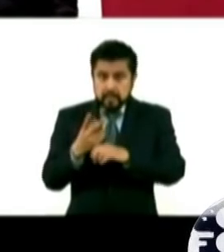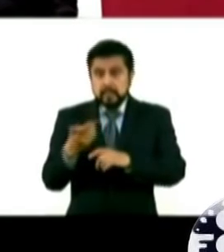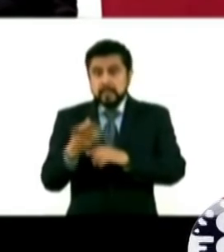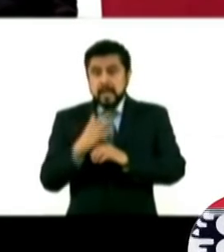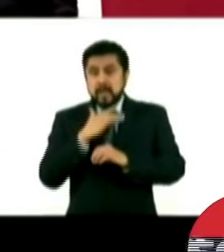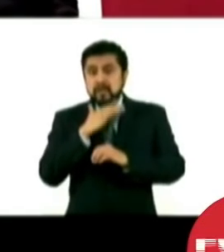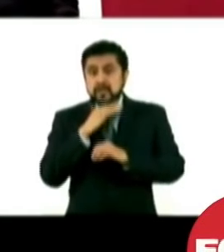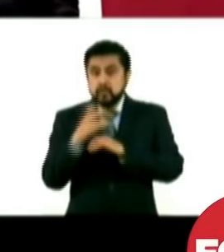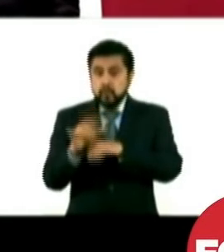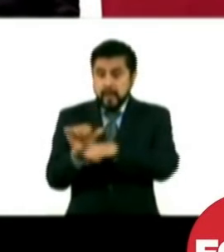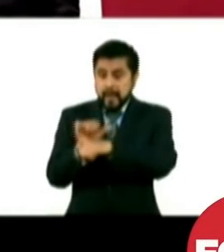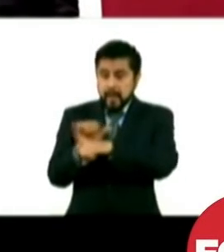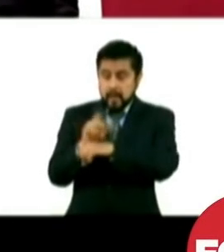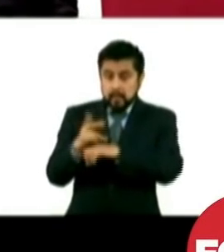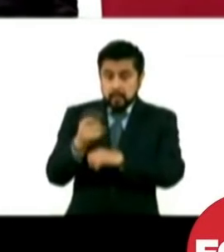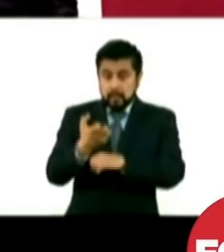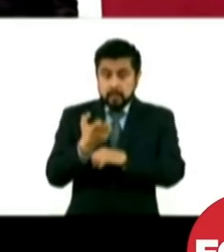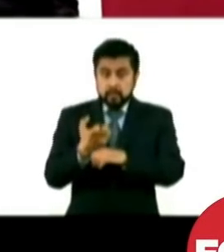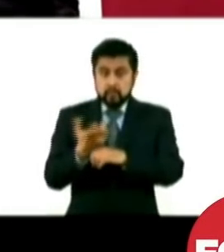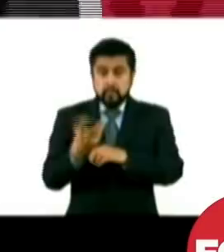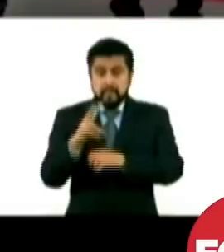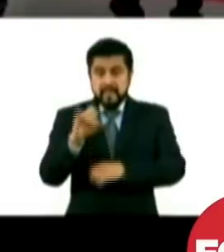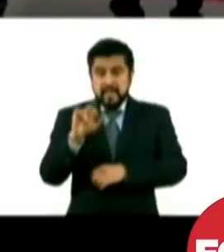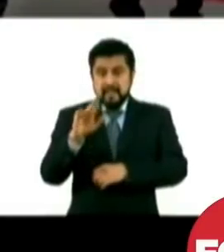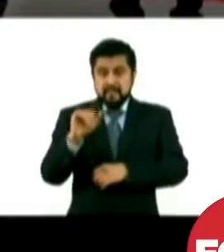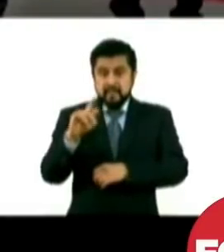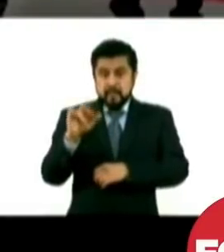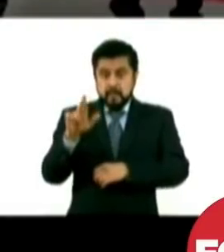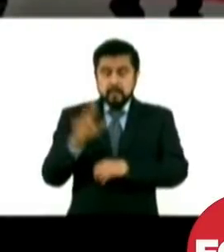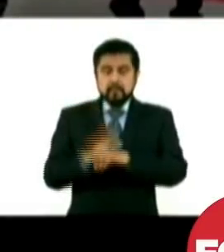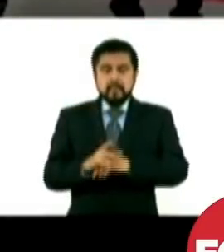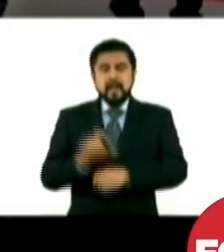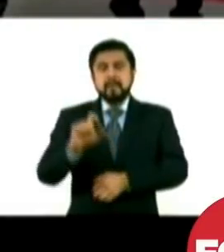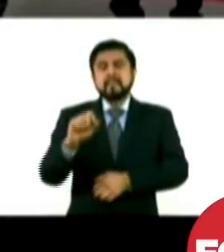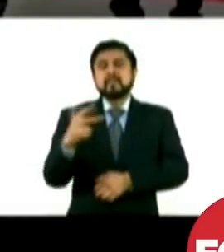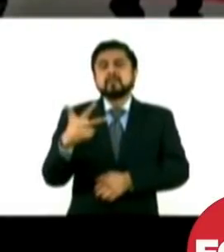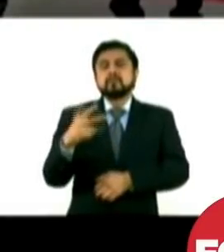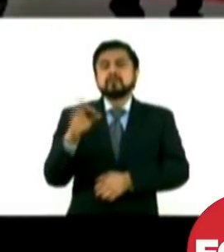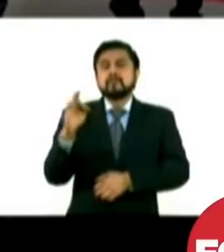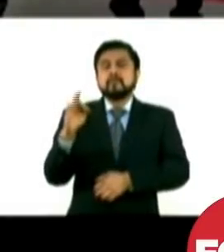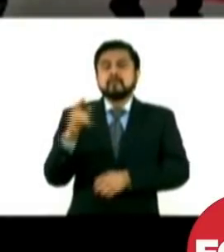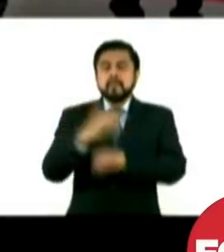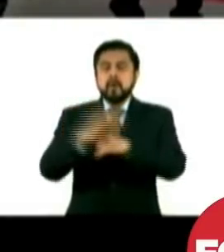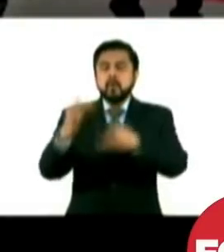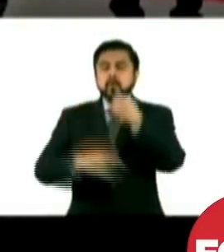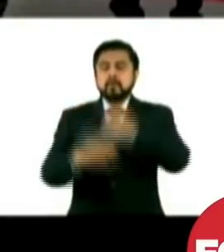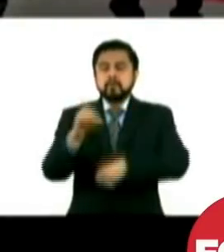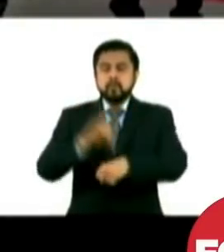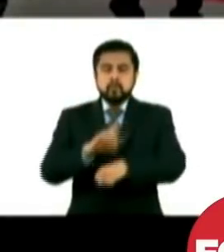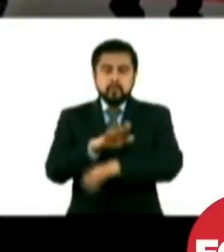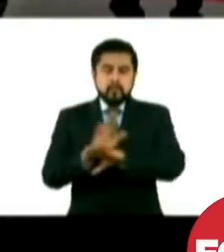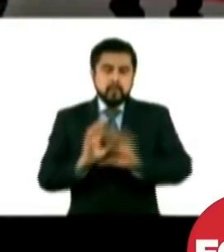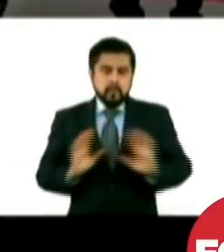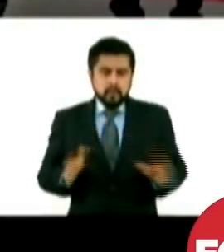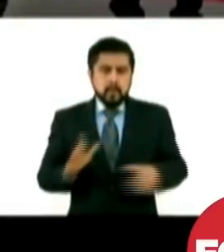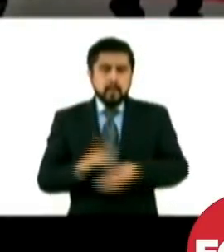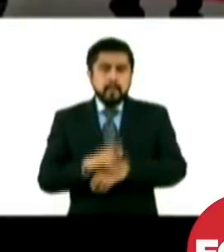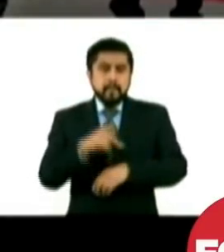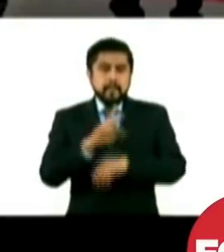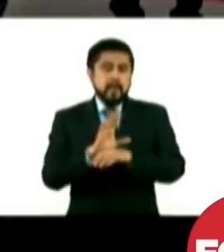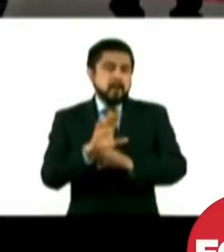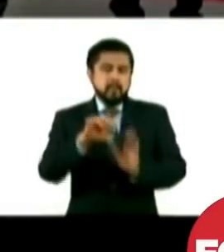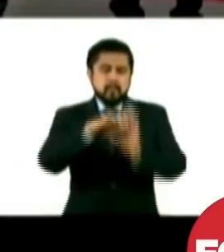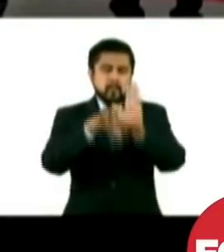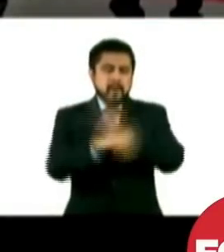plazo para que puedan, digamos que el 28 de febrero es su último día para verificarse, fueron a verificarse, no pasaron